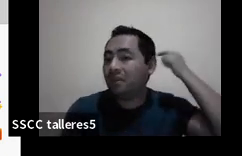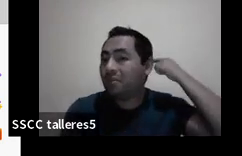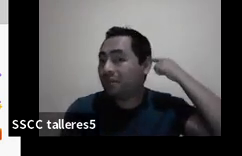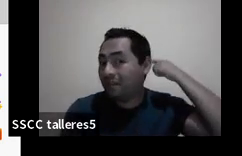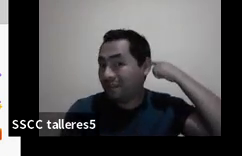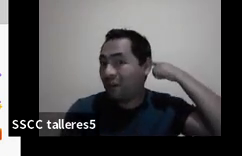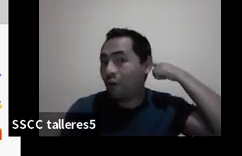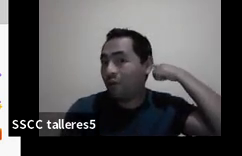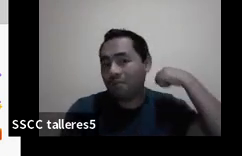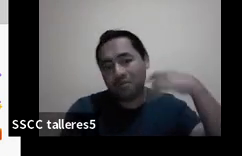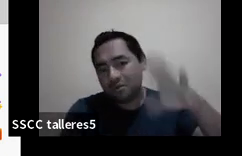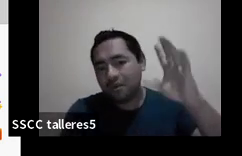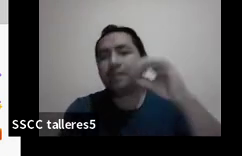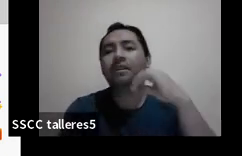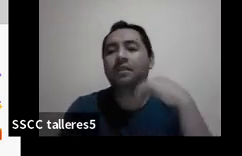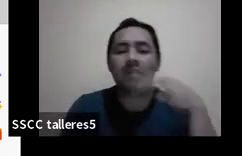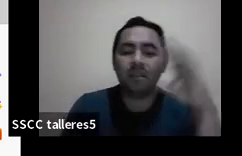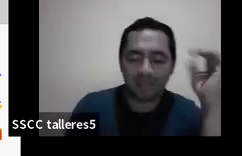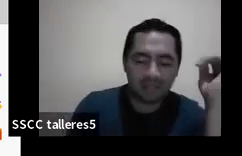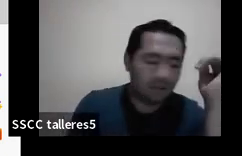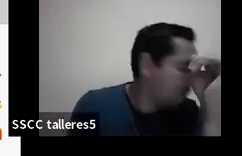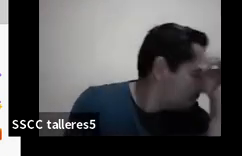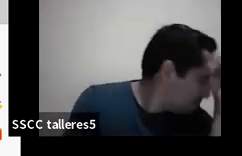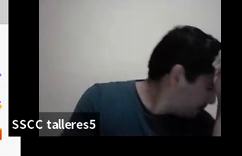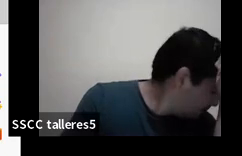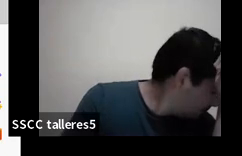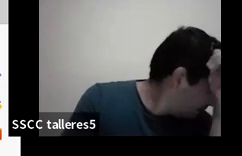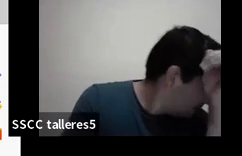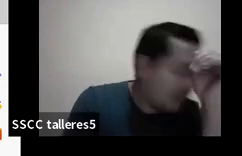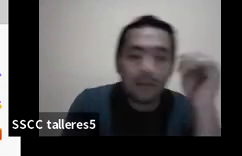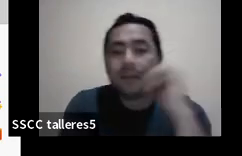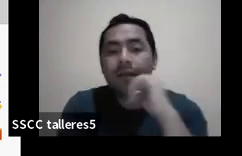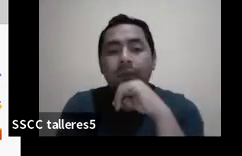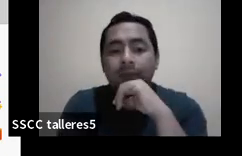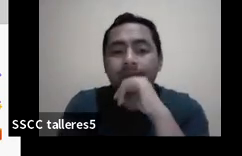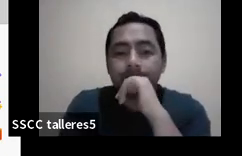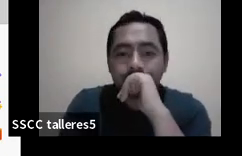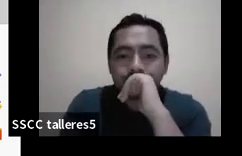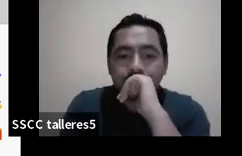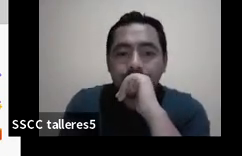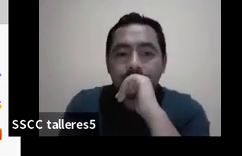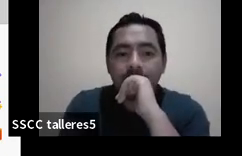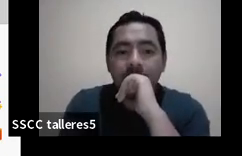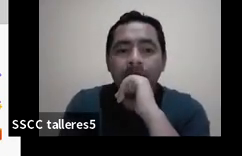pero no lo utilizan porque les es incómodo. Entonces, ya depende de ellos. Muy bien.